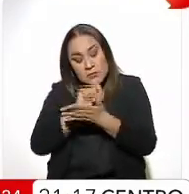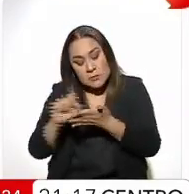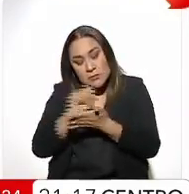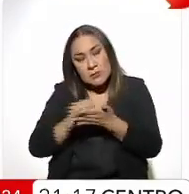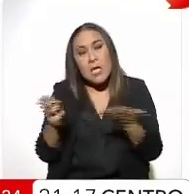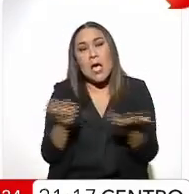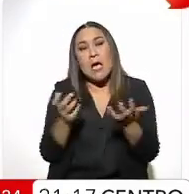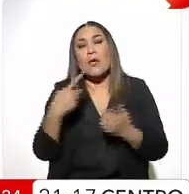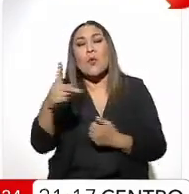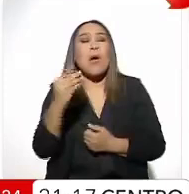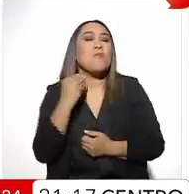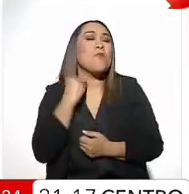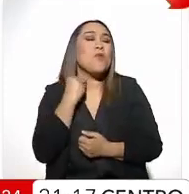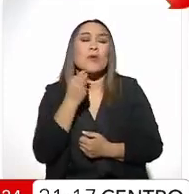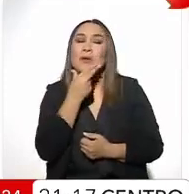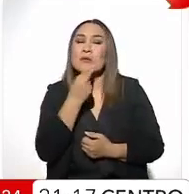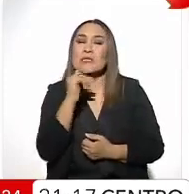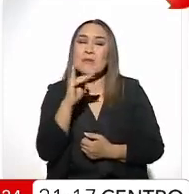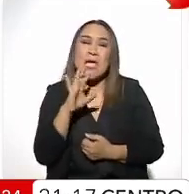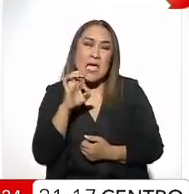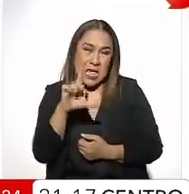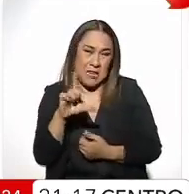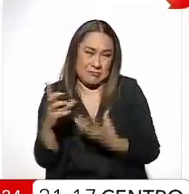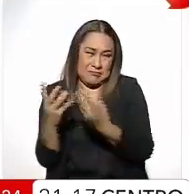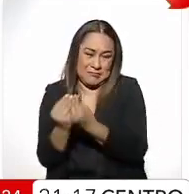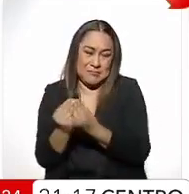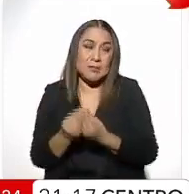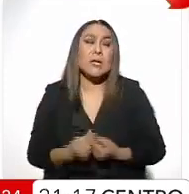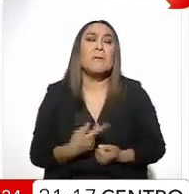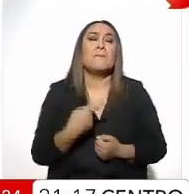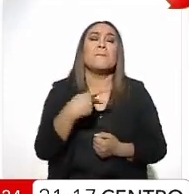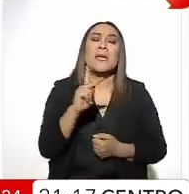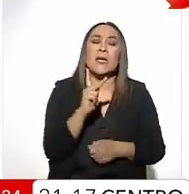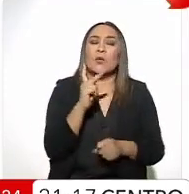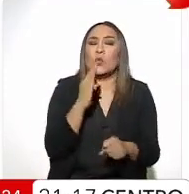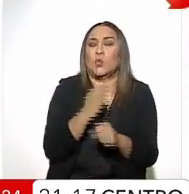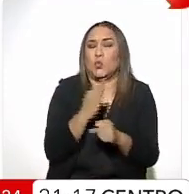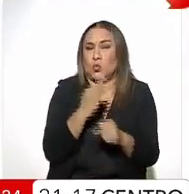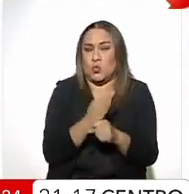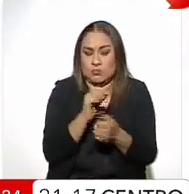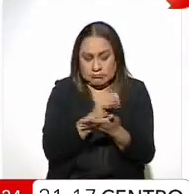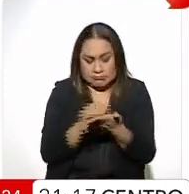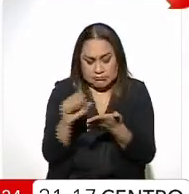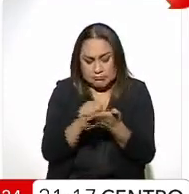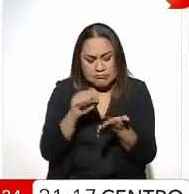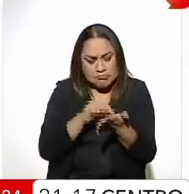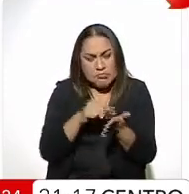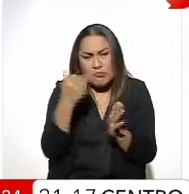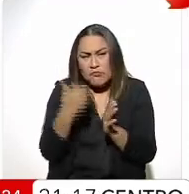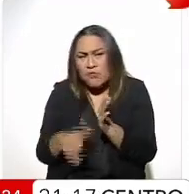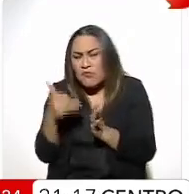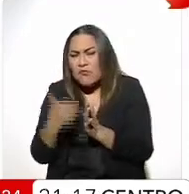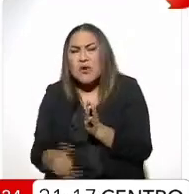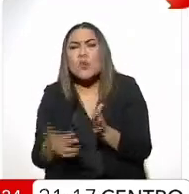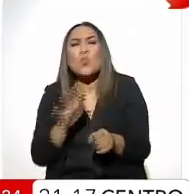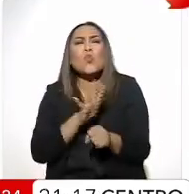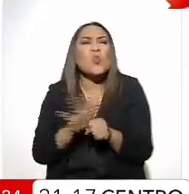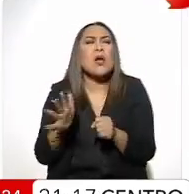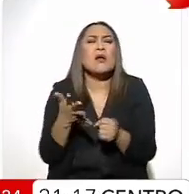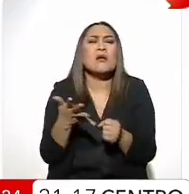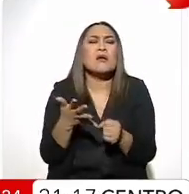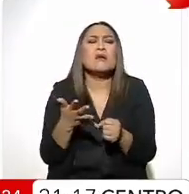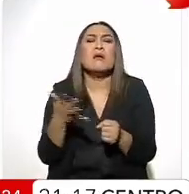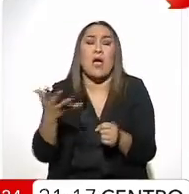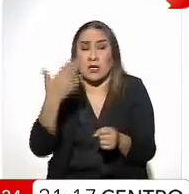de Ismael Zambada. Una de las cosas que no están presentes en esta misiva, por ejemplo, es la situación precaria